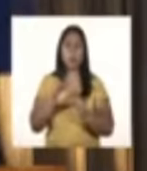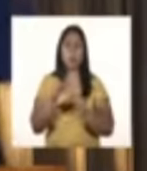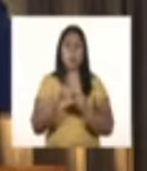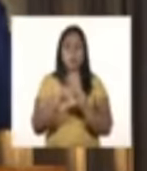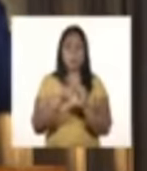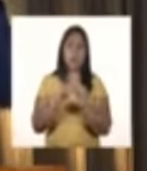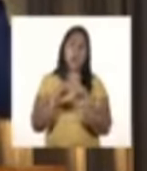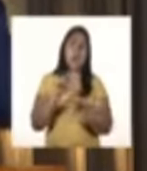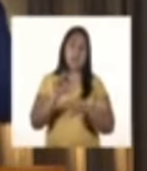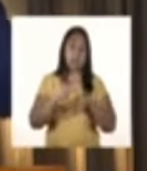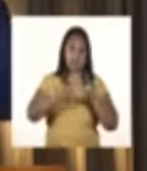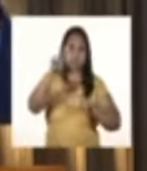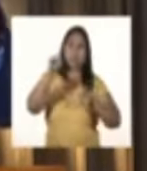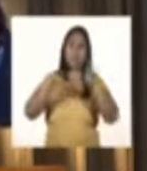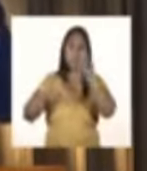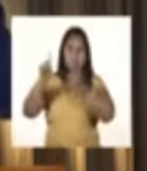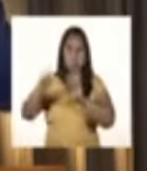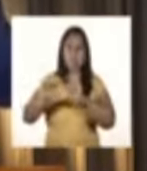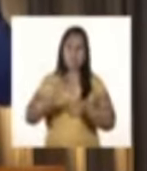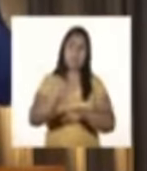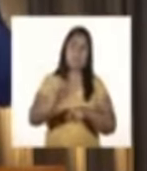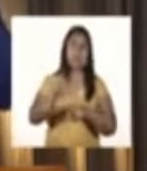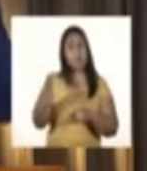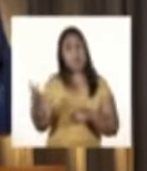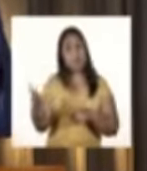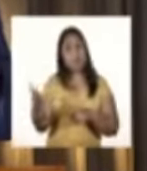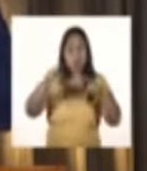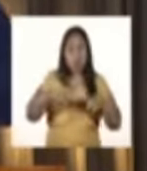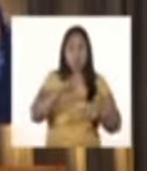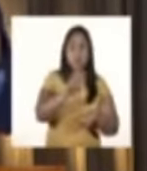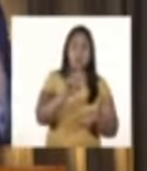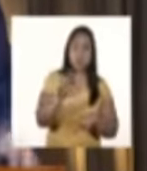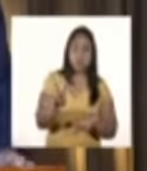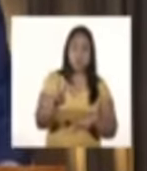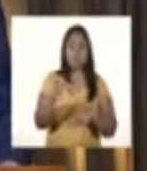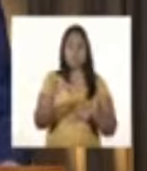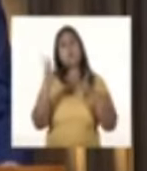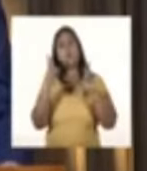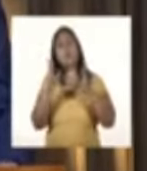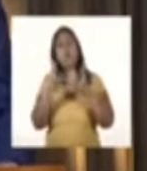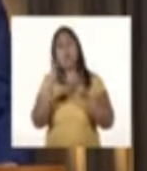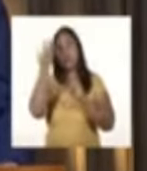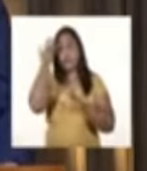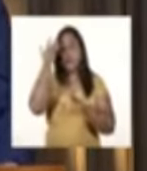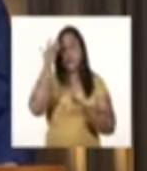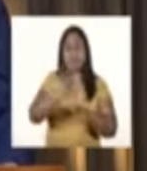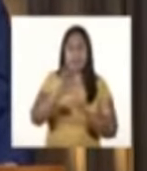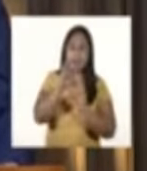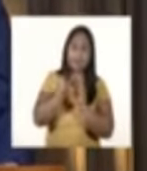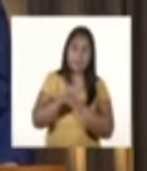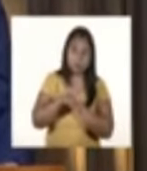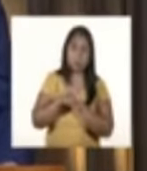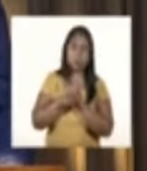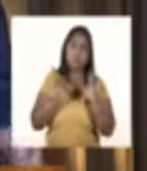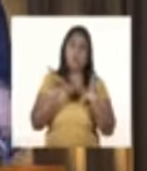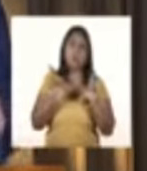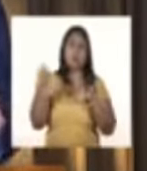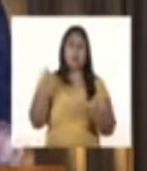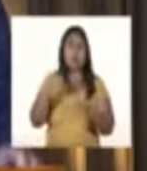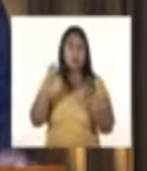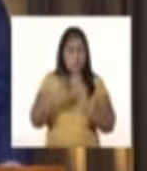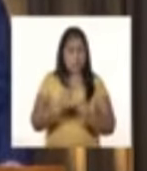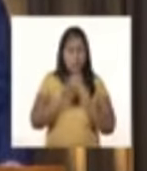con altibajos que tenemos, 5 ayer, 22 hoy. Esperamos que ojalá mañana sean menos casos para